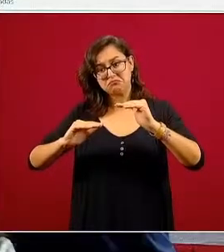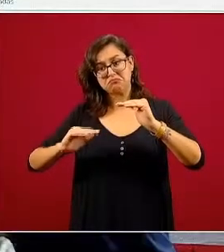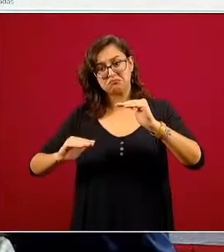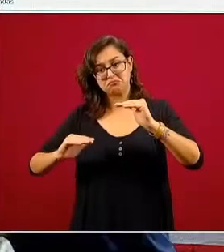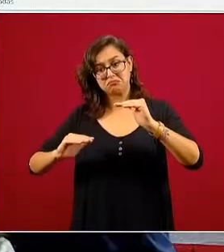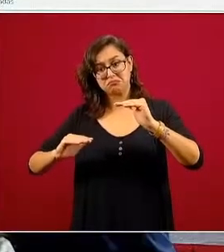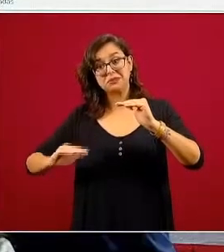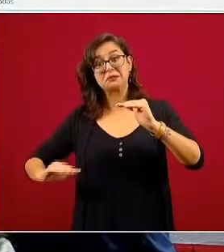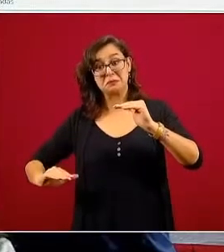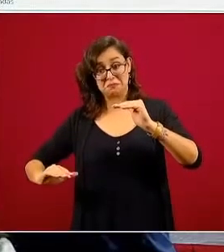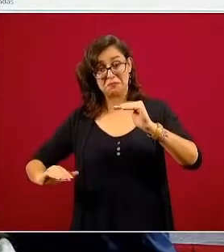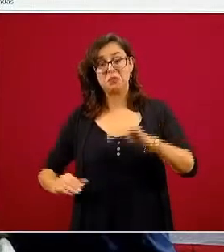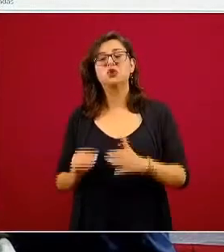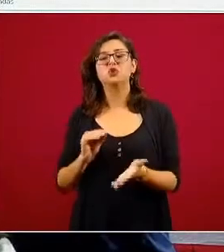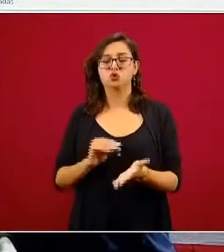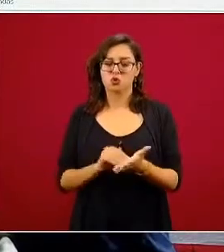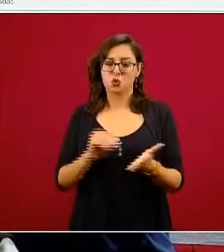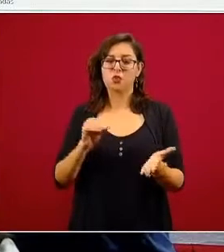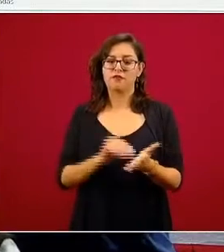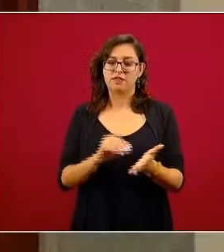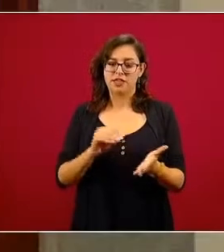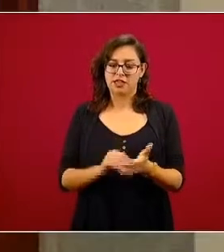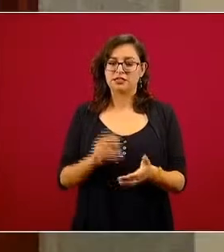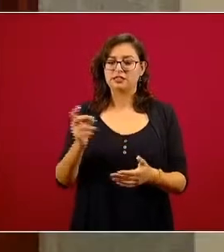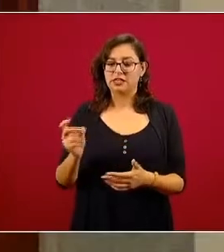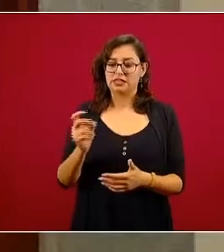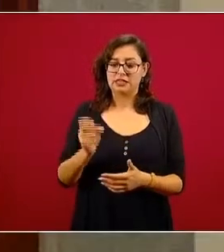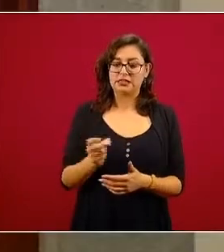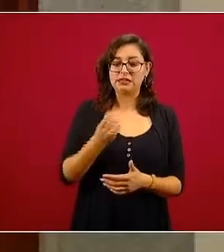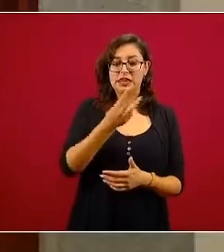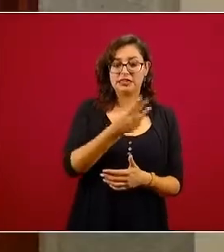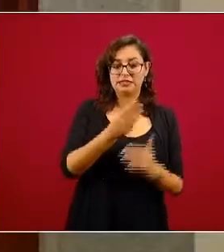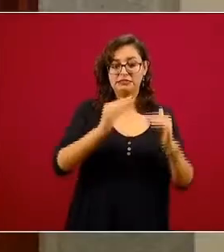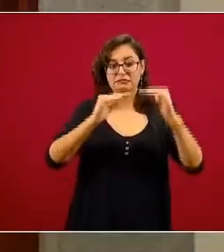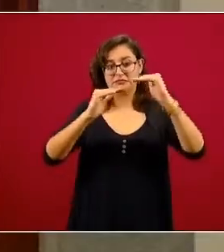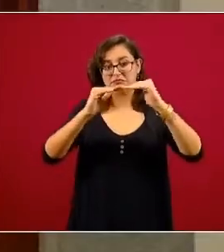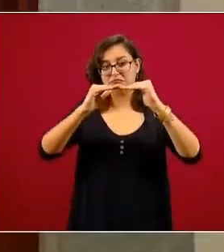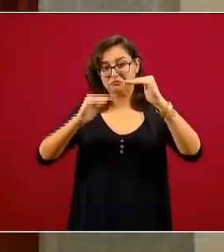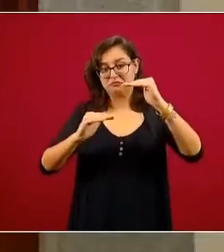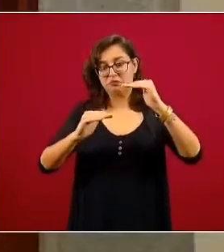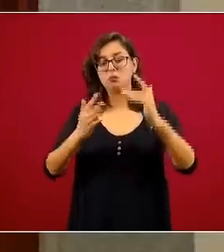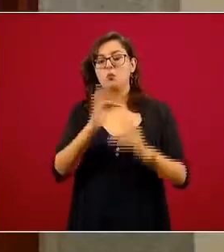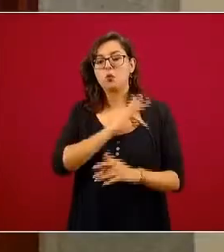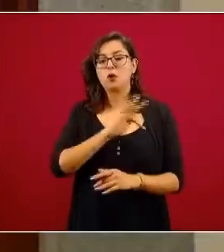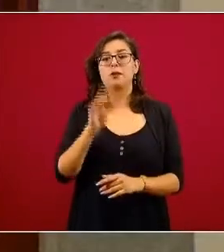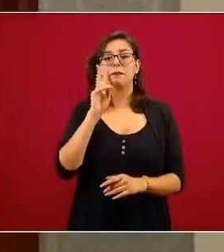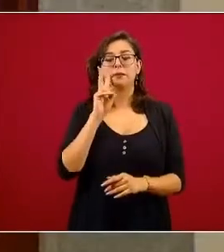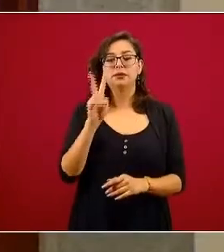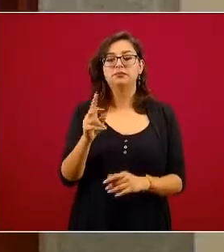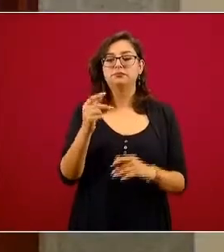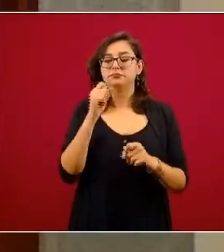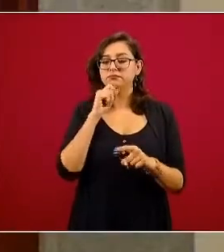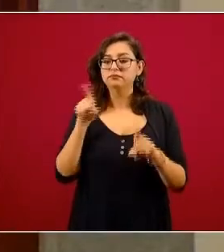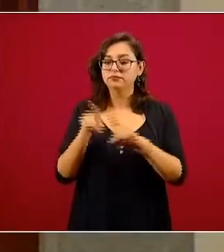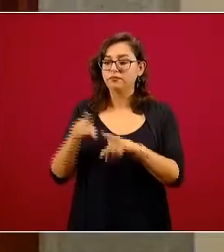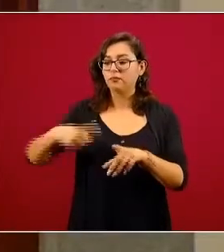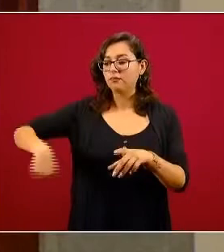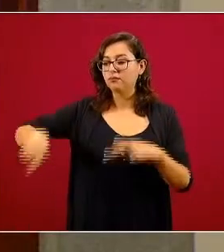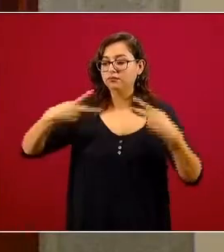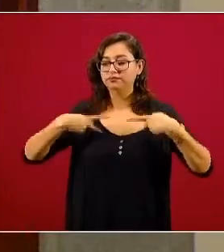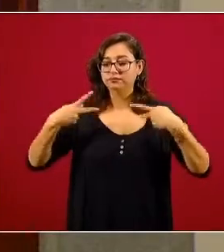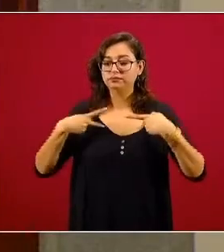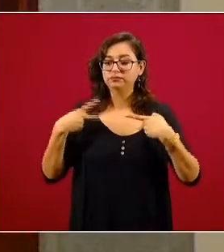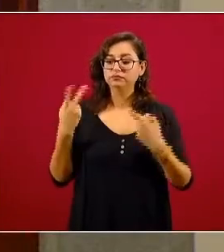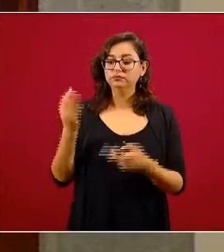semana 33 para efecto de todos los casos sospechosos, y vemos como el porcentaje de positividad todavía continúa